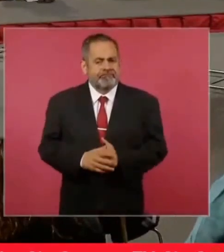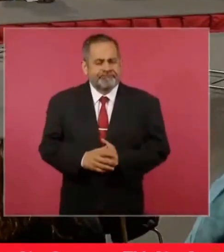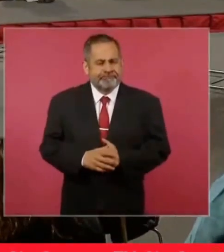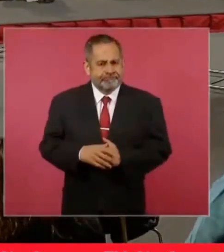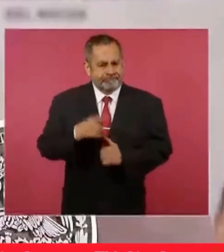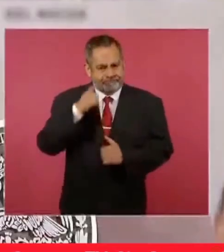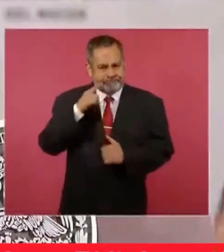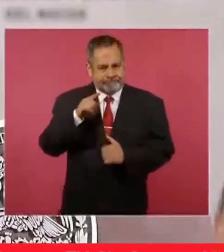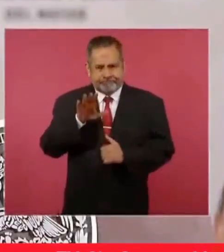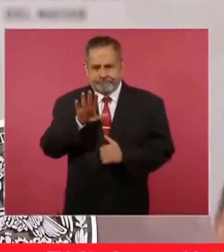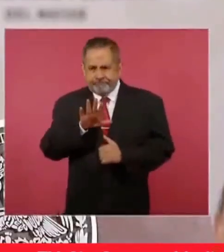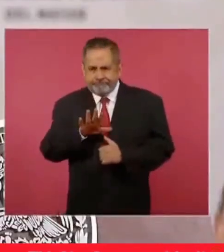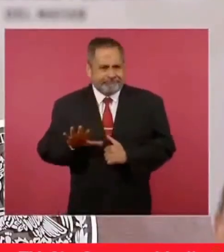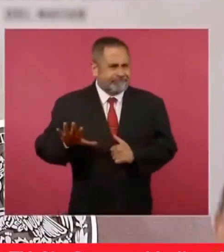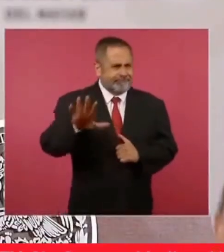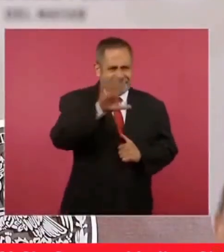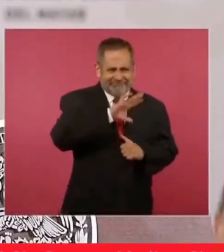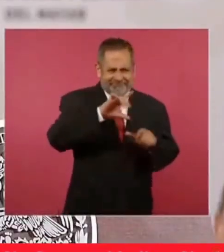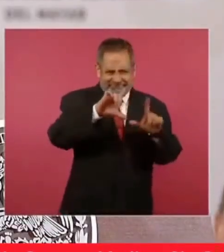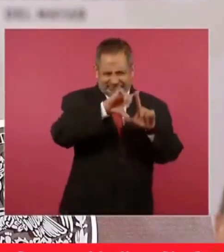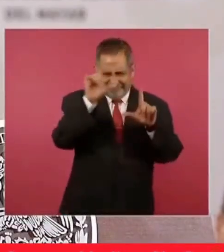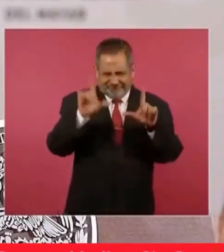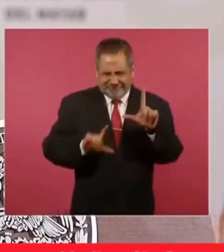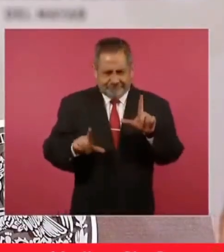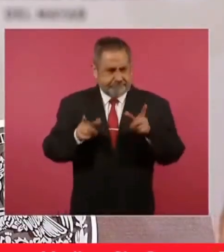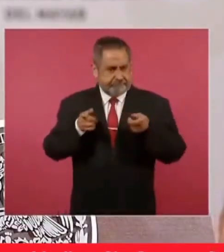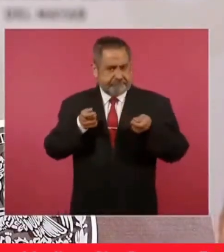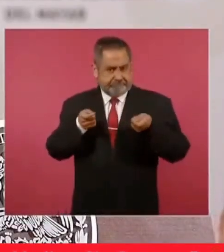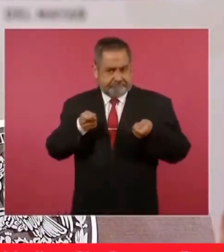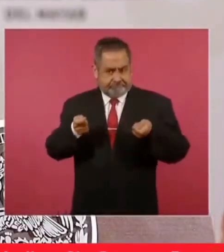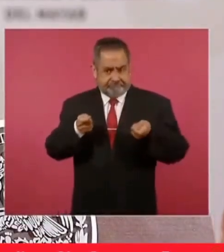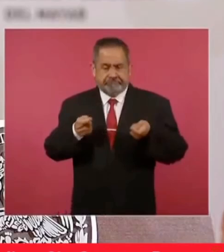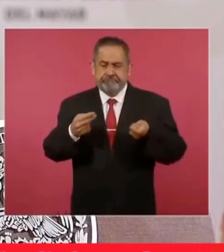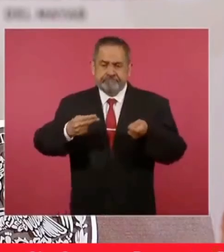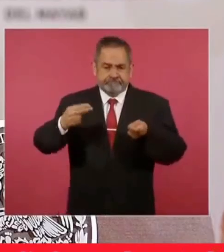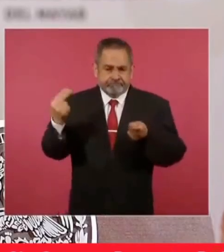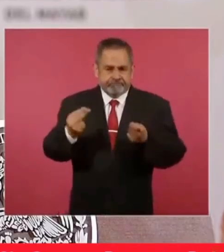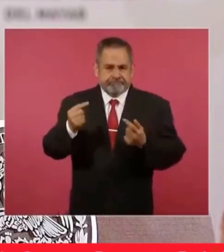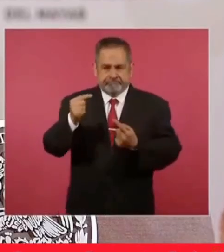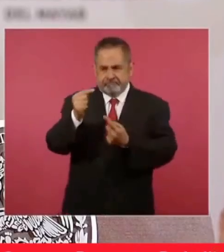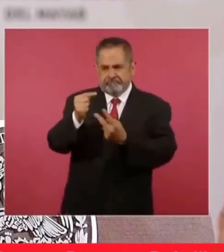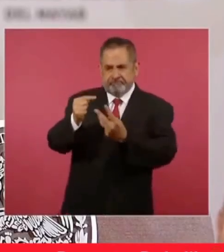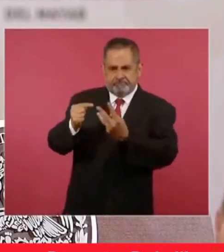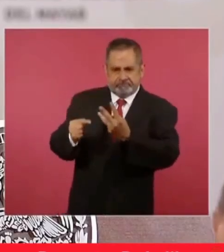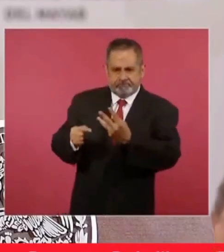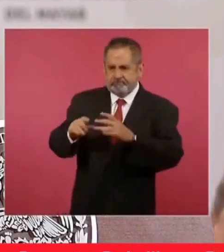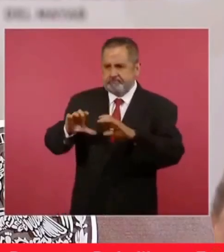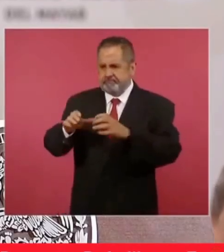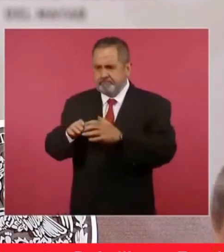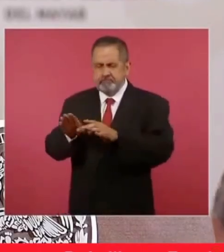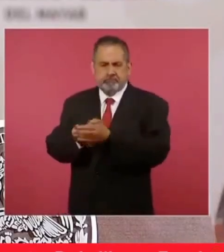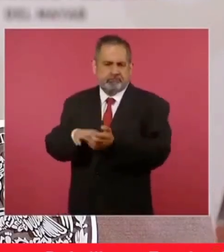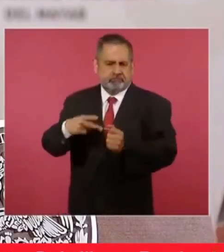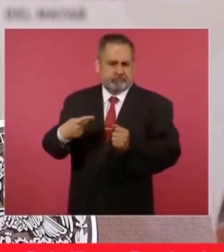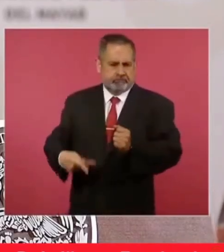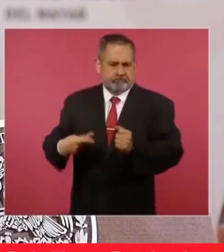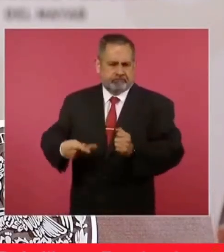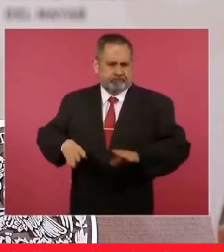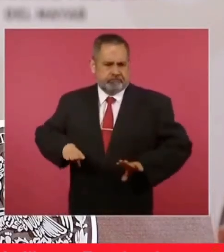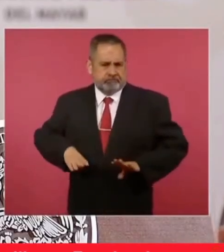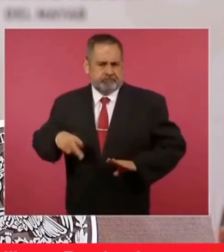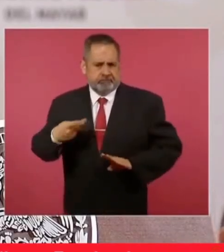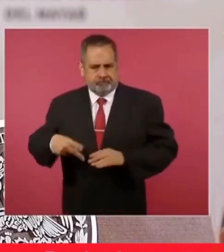control de un sistema como el mexicano requiere de habilidades autóctonas en México y eso es lo